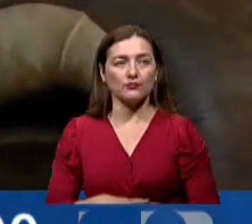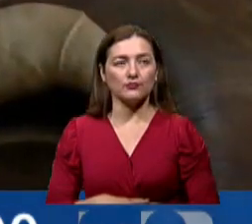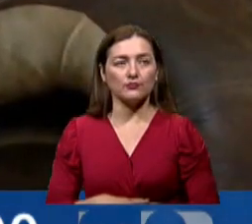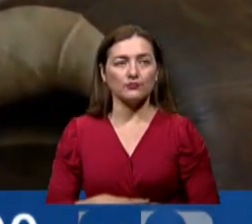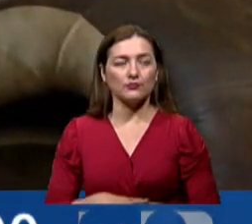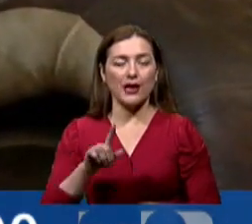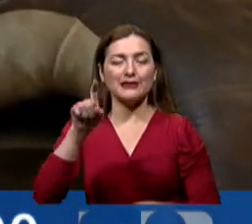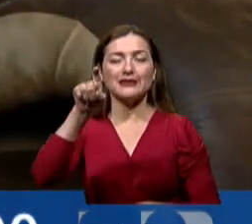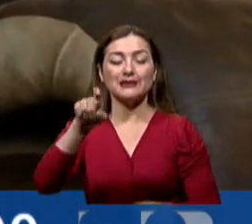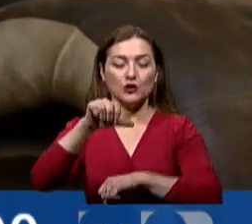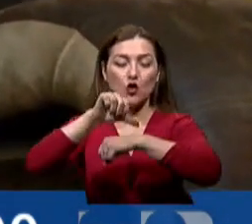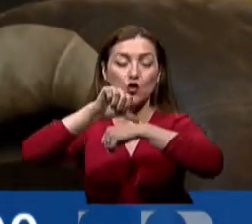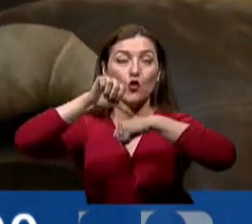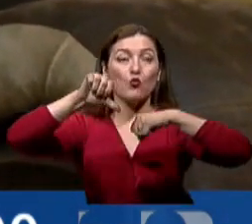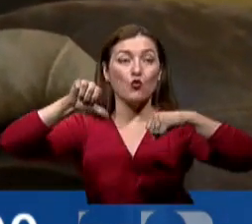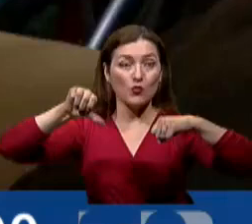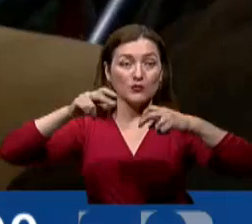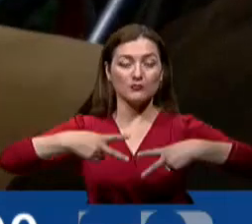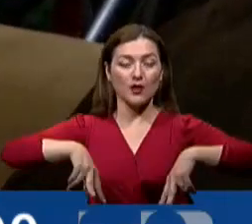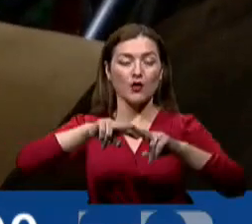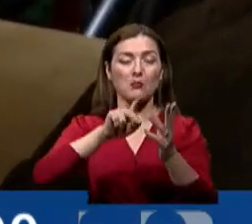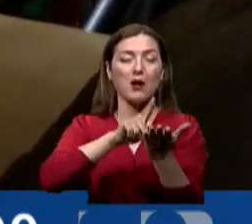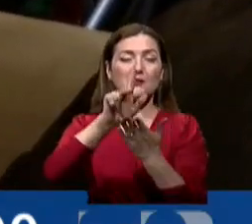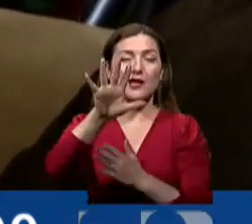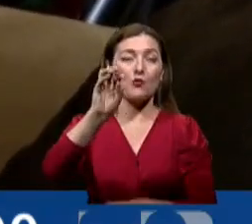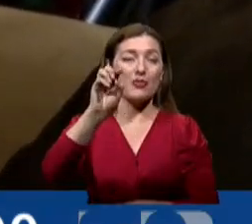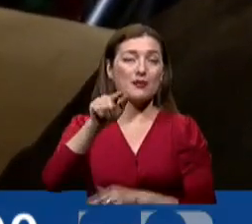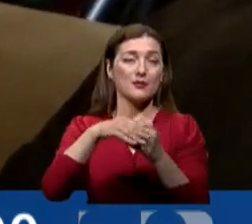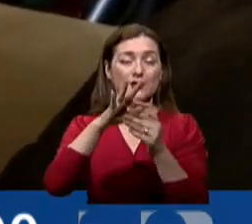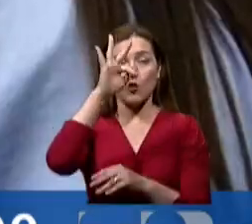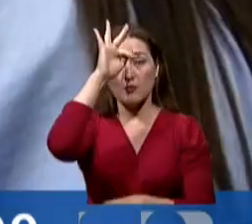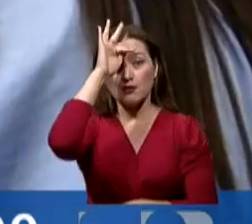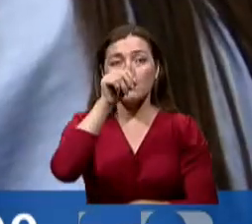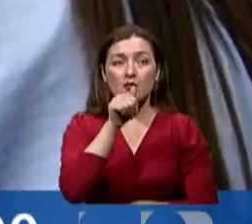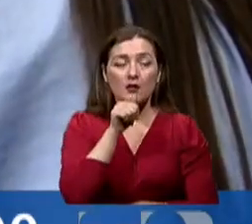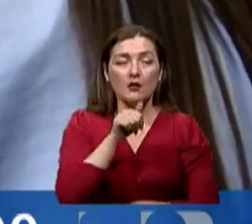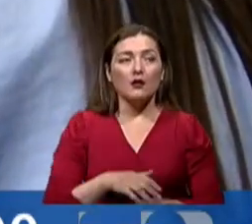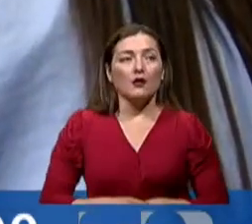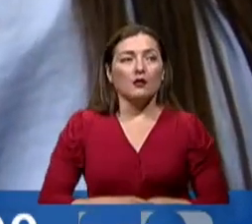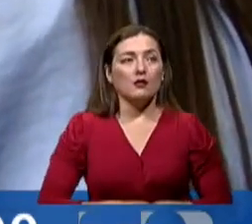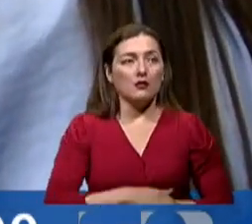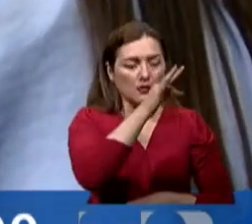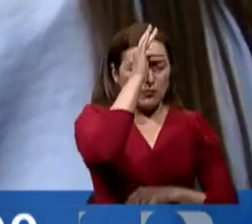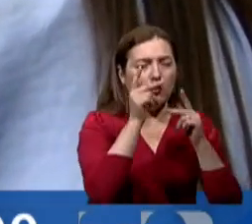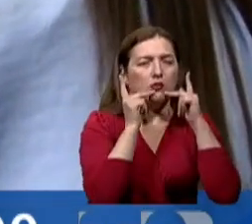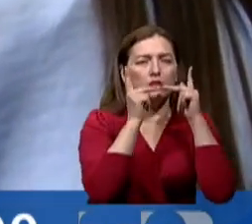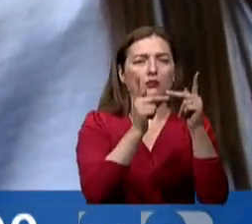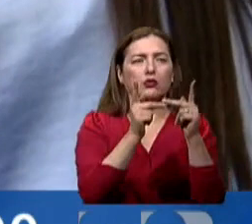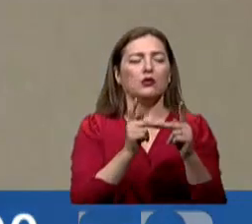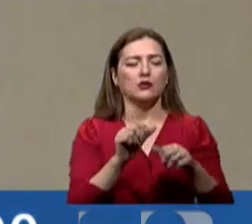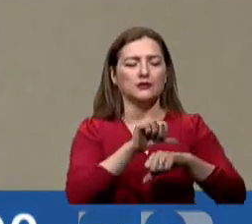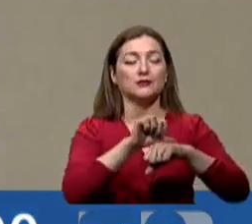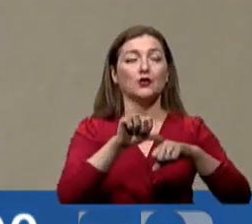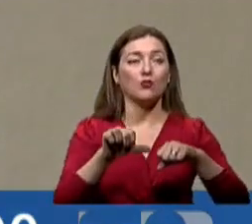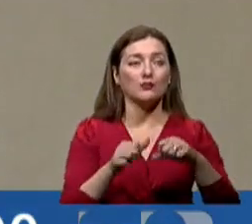Por ello necesita una operación que supera los $50,000 en un hospital privado. Y en un hospital público, para acceder a una